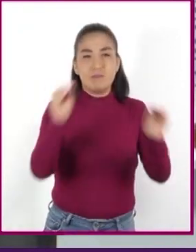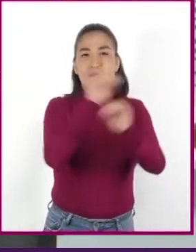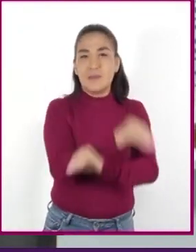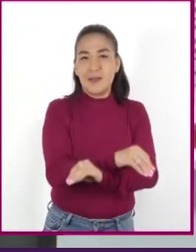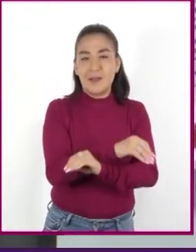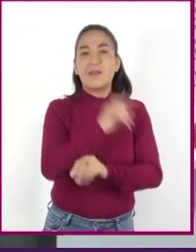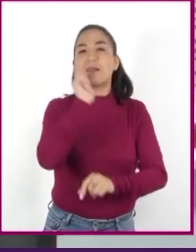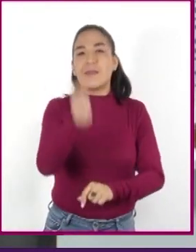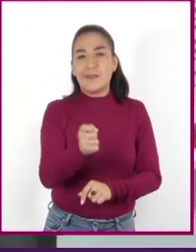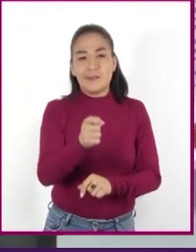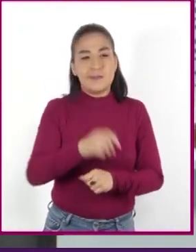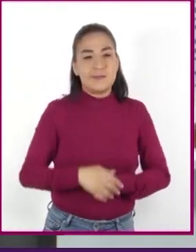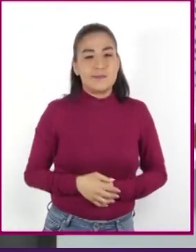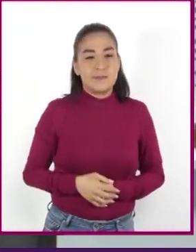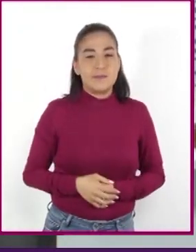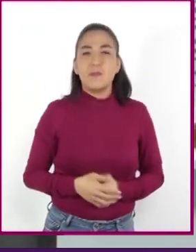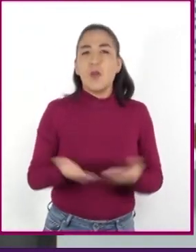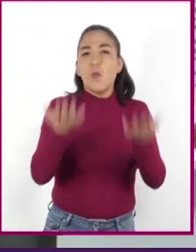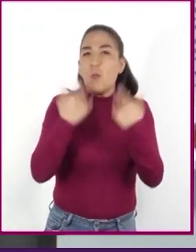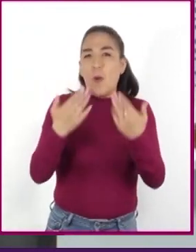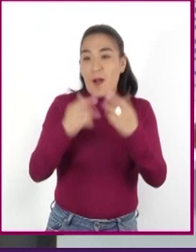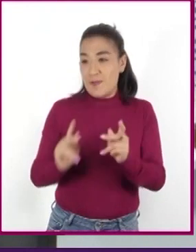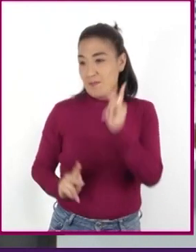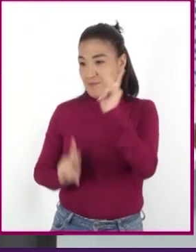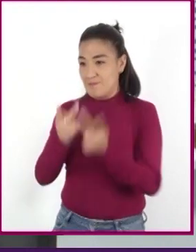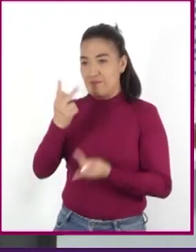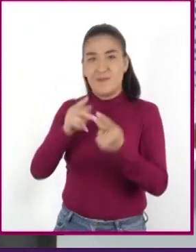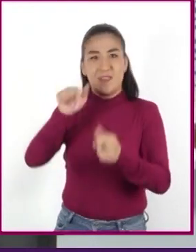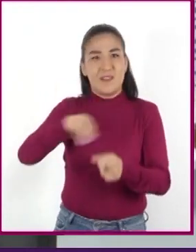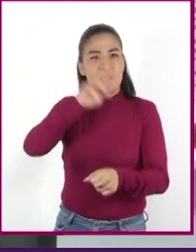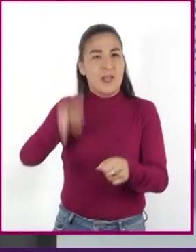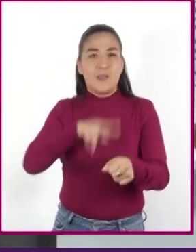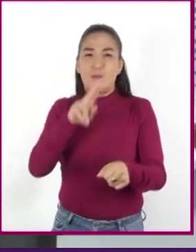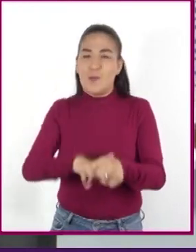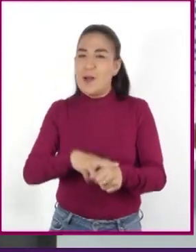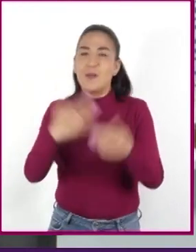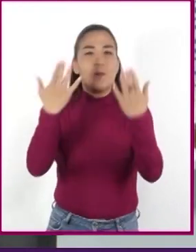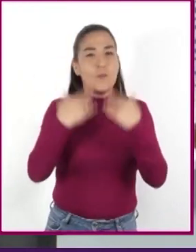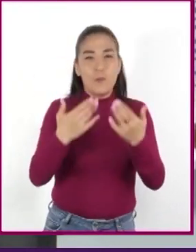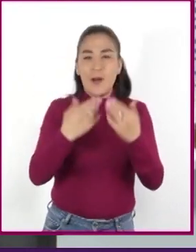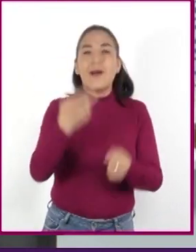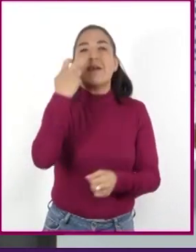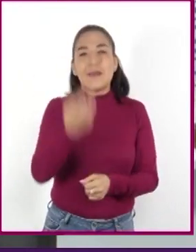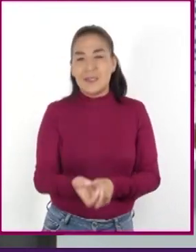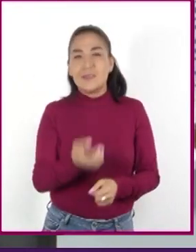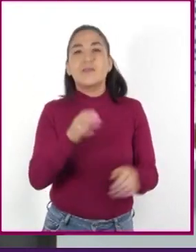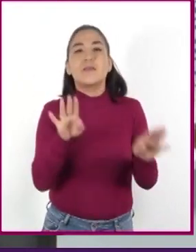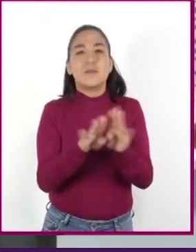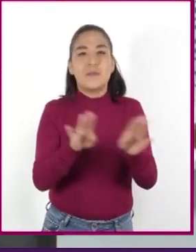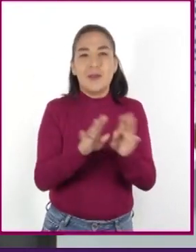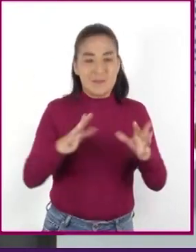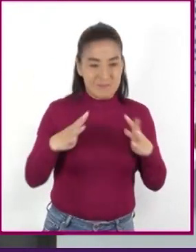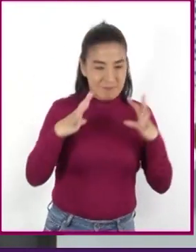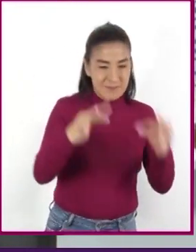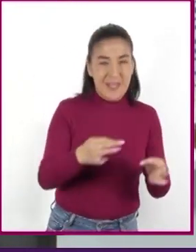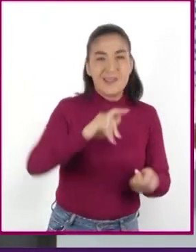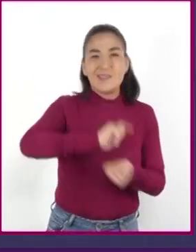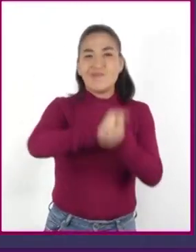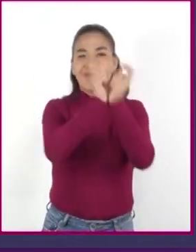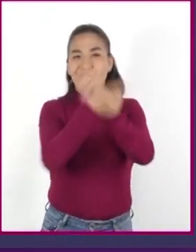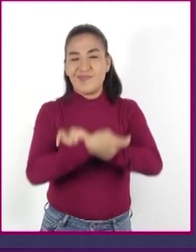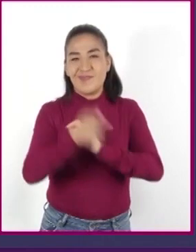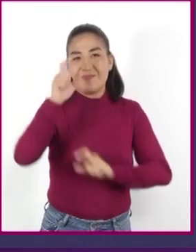es decir, materiales que no existen en la naturaleza y que se han generado a partir de las transformaciones